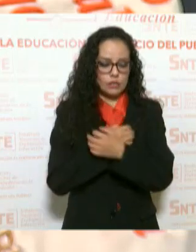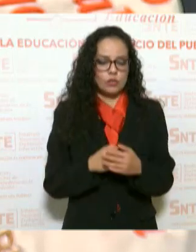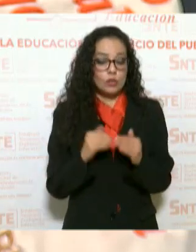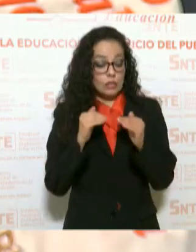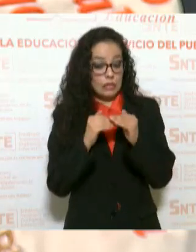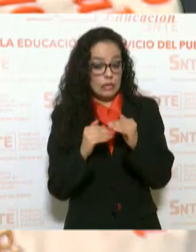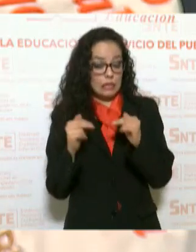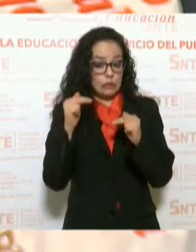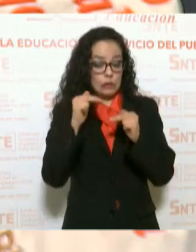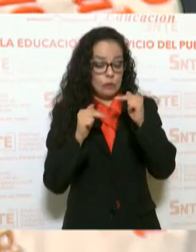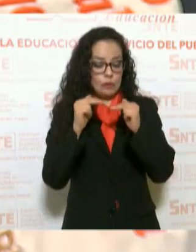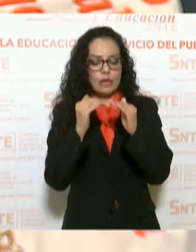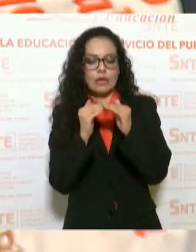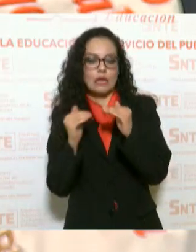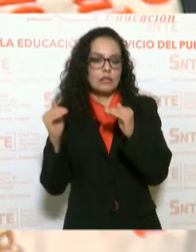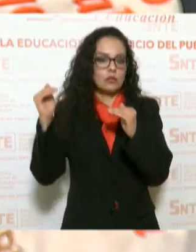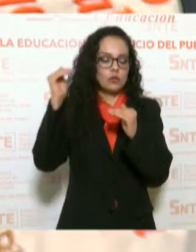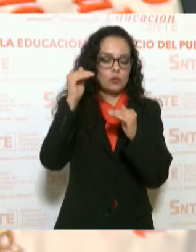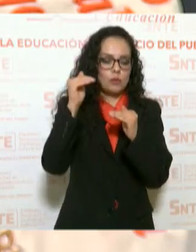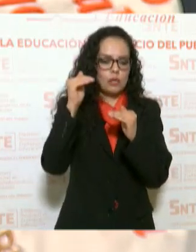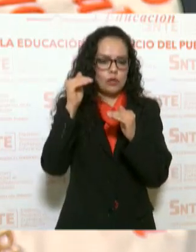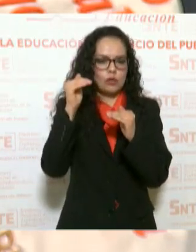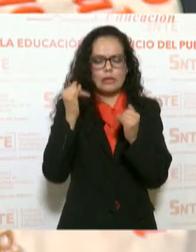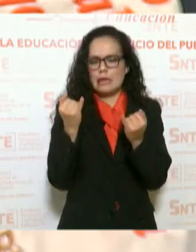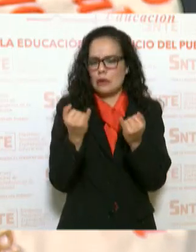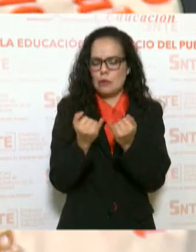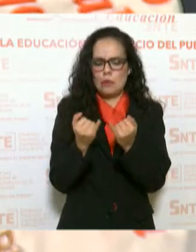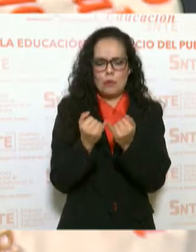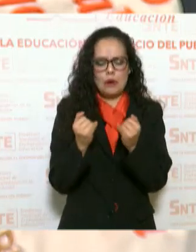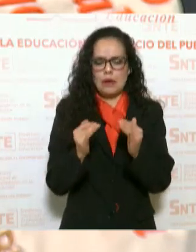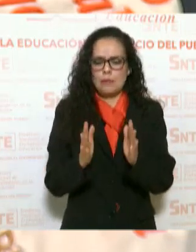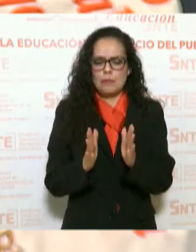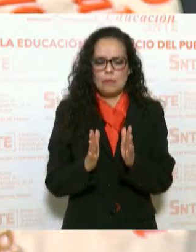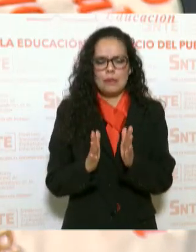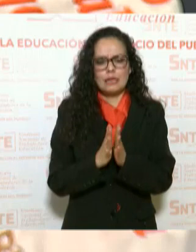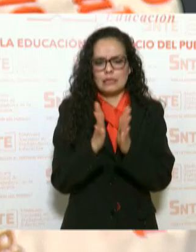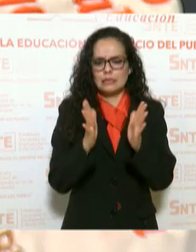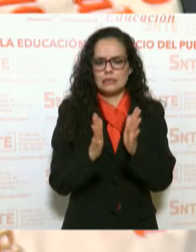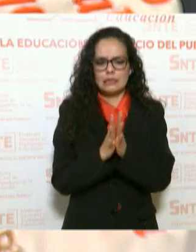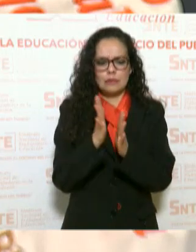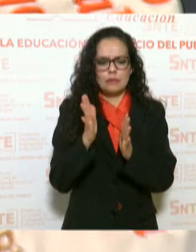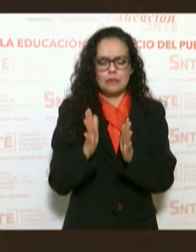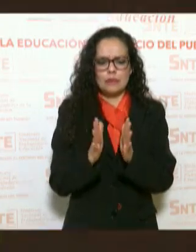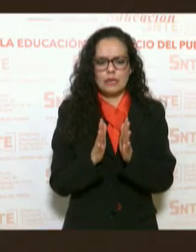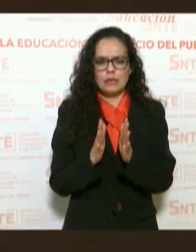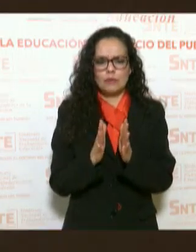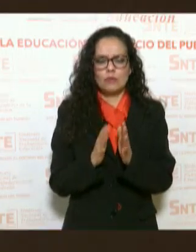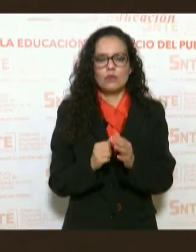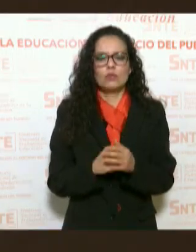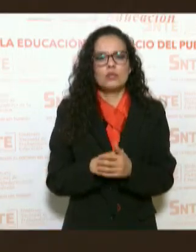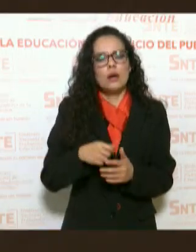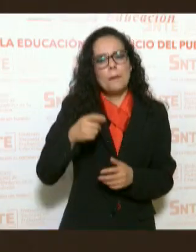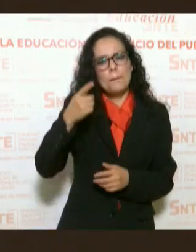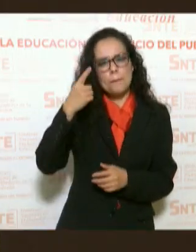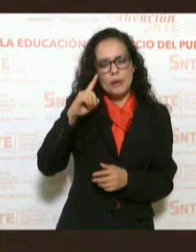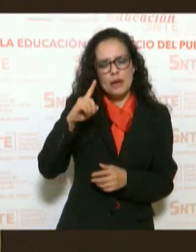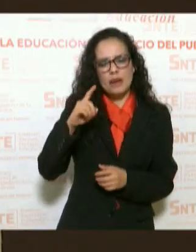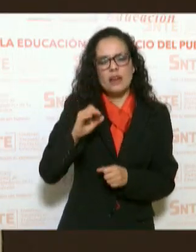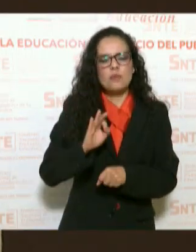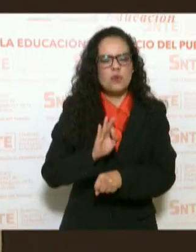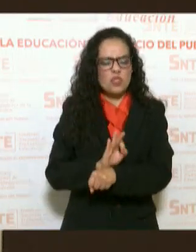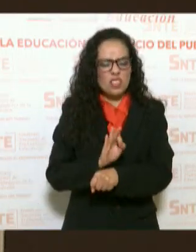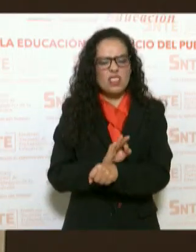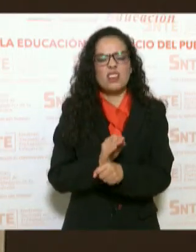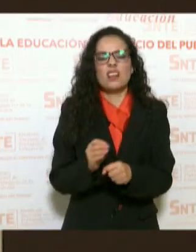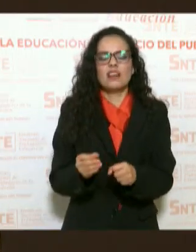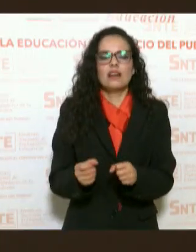superior, y hemos estado participando para defender los derechos de autor en